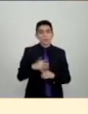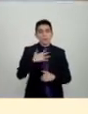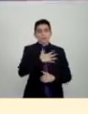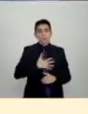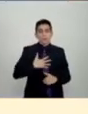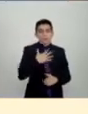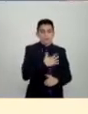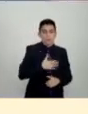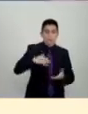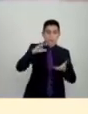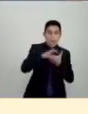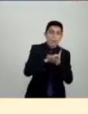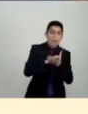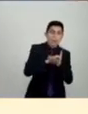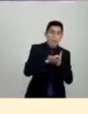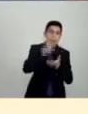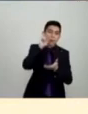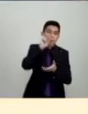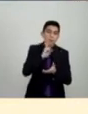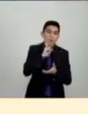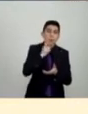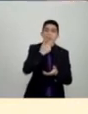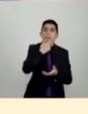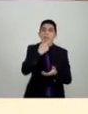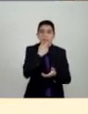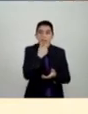venganza de Osvaldo Soriano contra Inglaterra